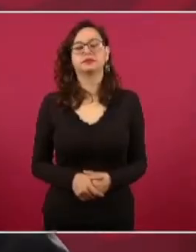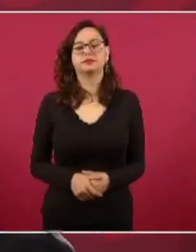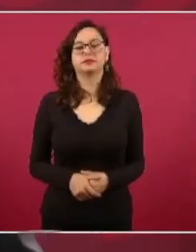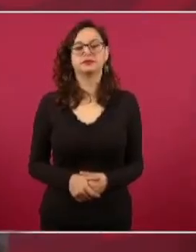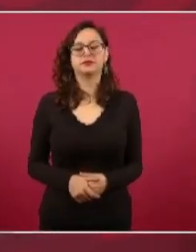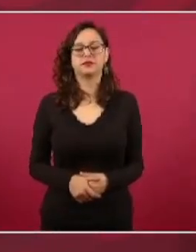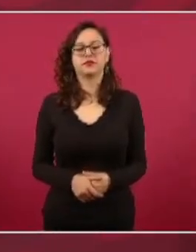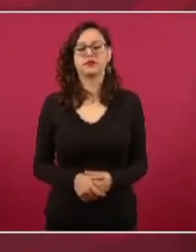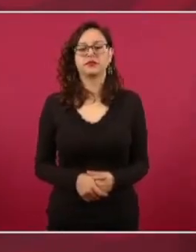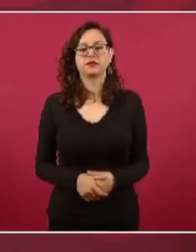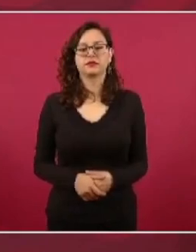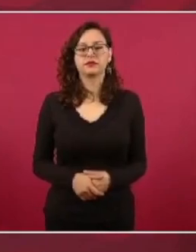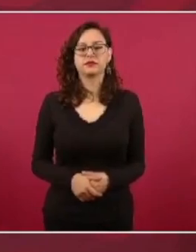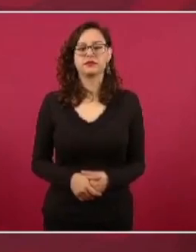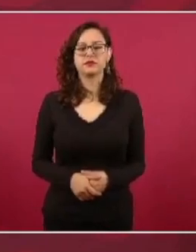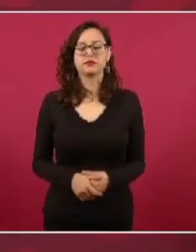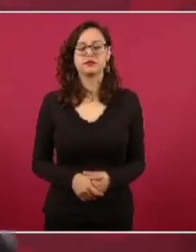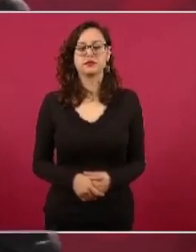Ah, soy crítico